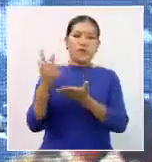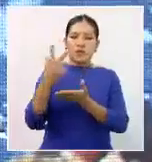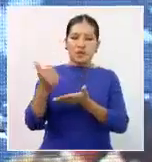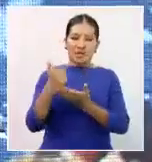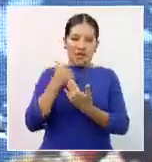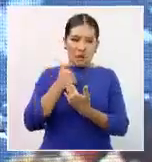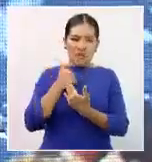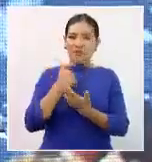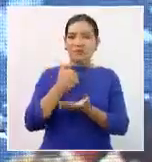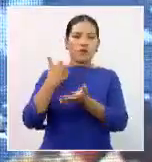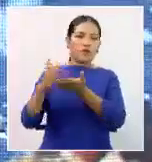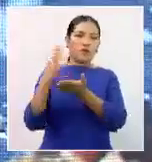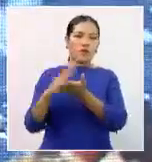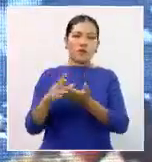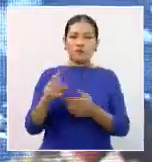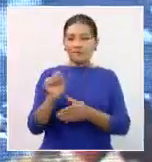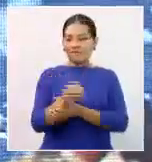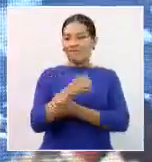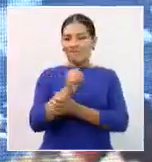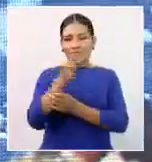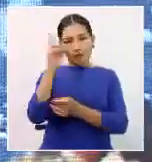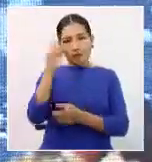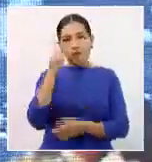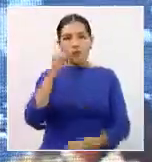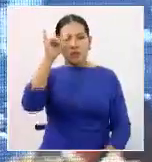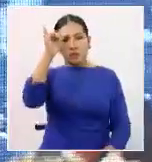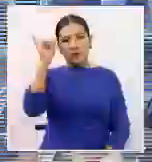Chicana Jurídica en el Ministerio de Justicia.